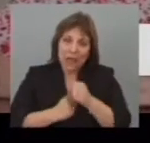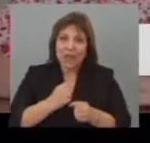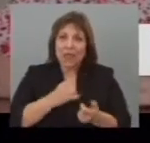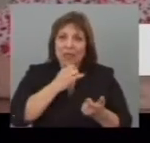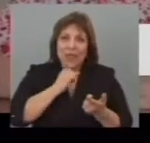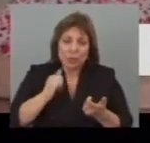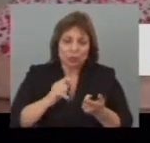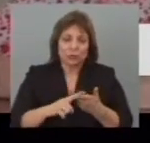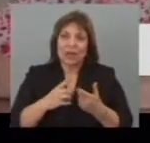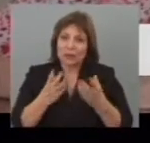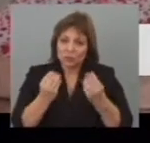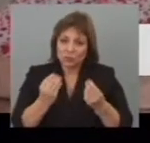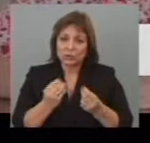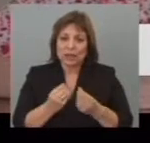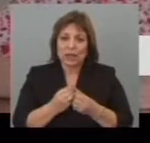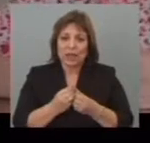denuncias de